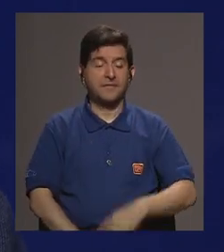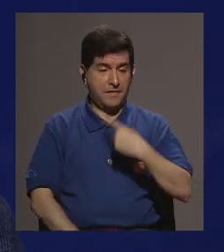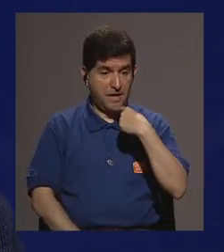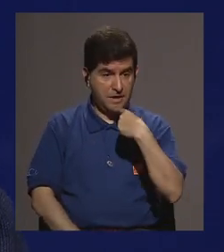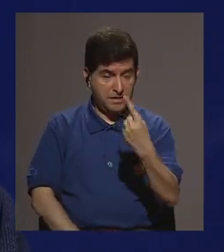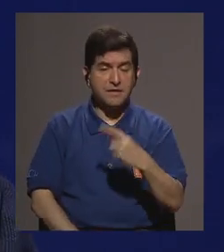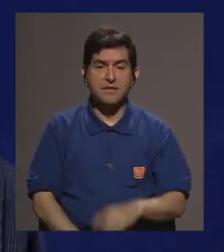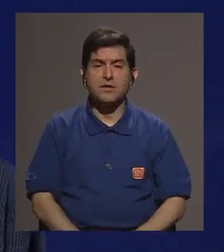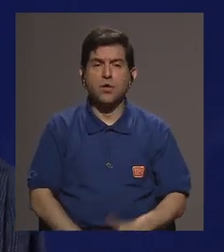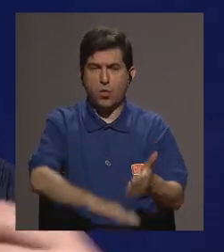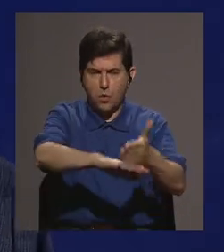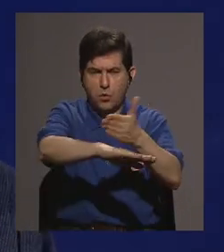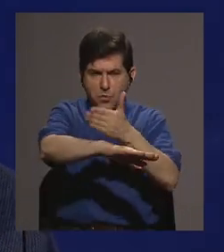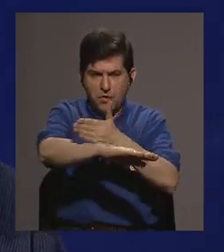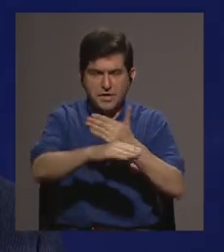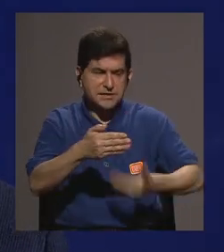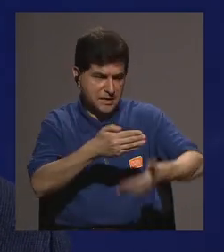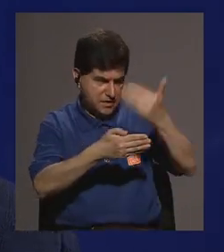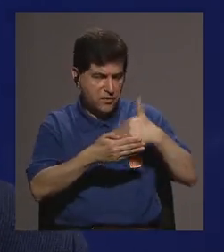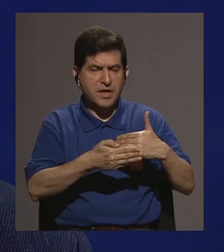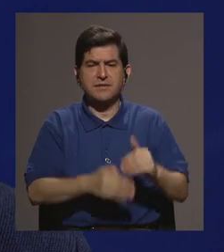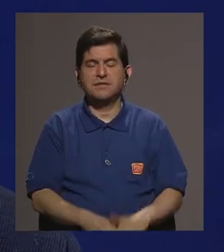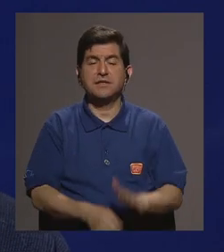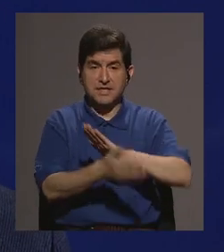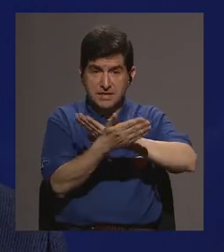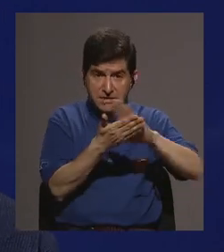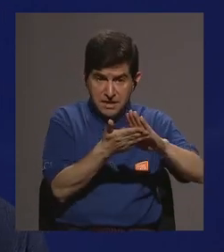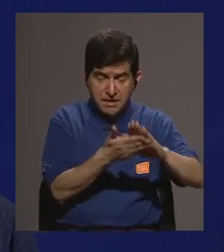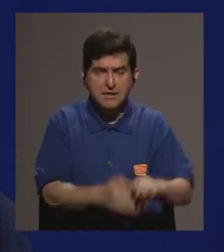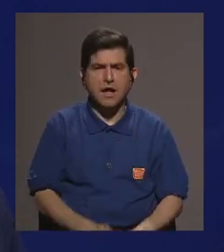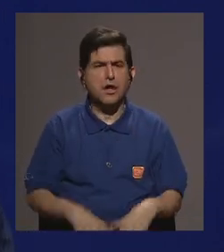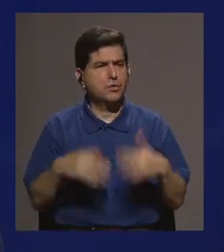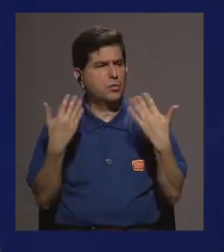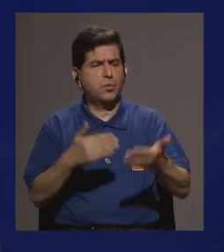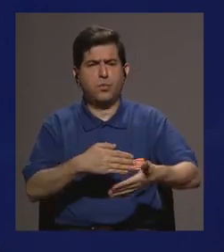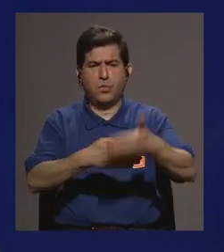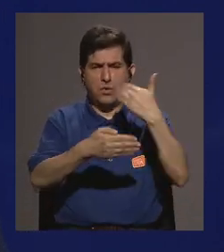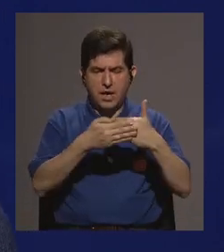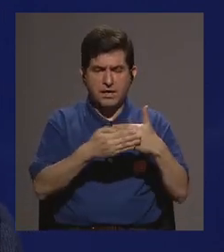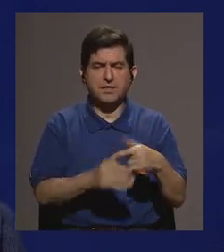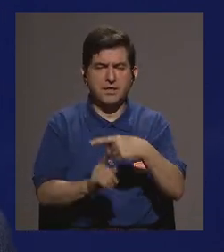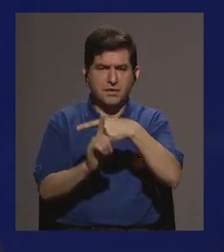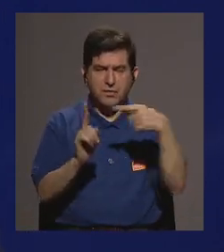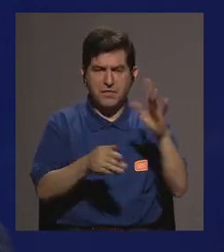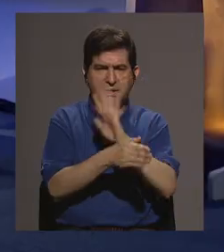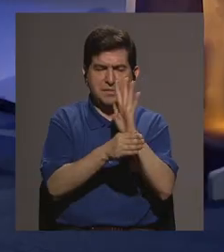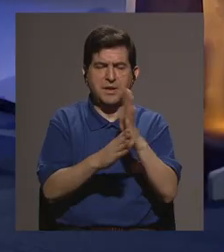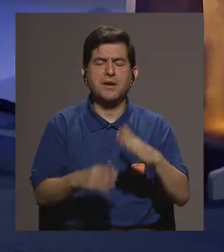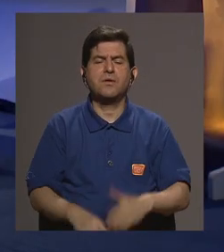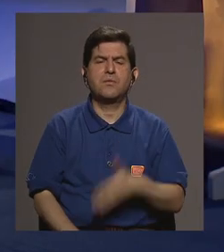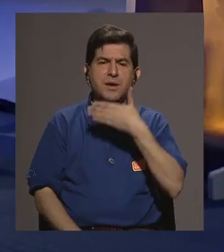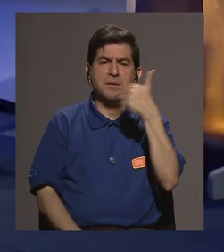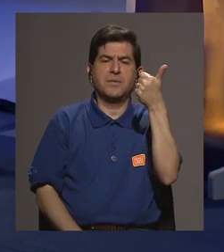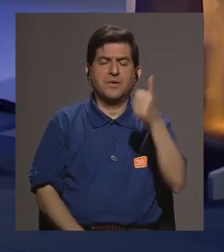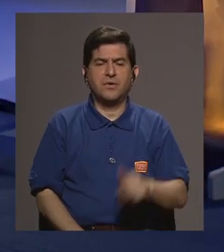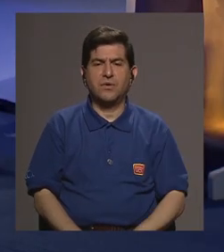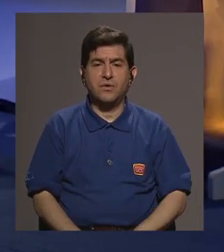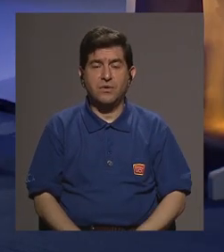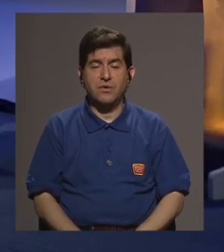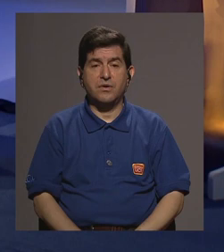le digo mejorar lo que está atrás dignidad mejoro mi mediometraje anterior